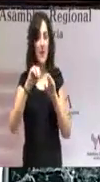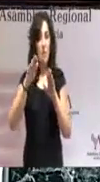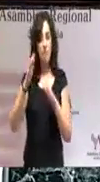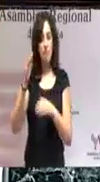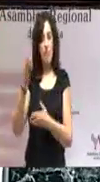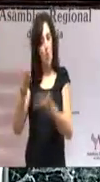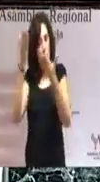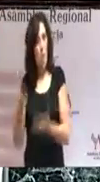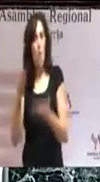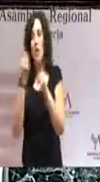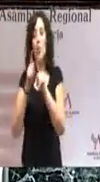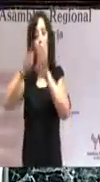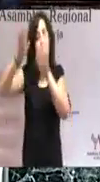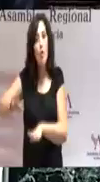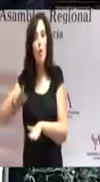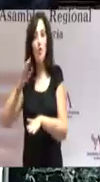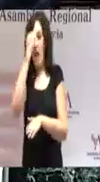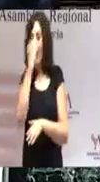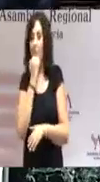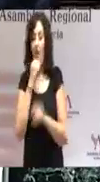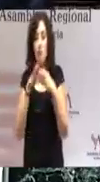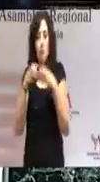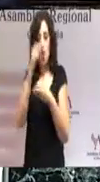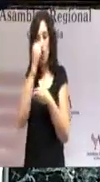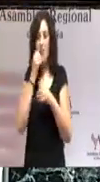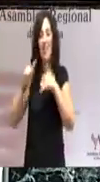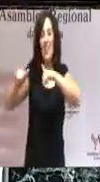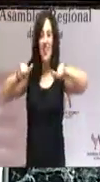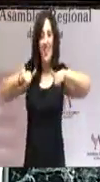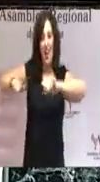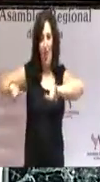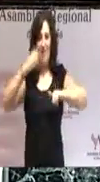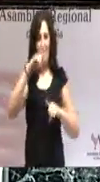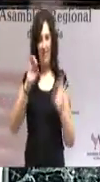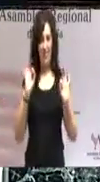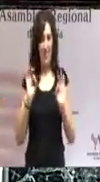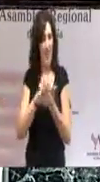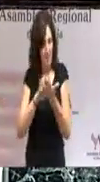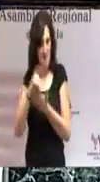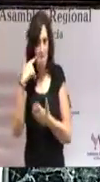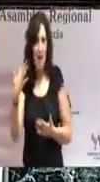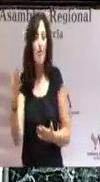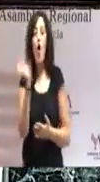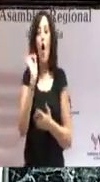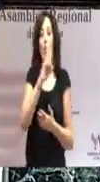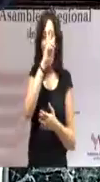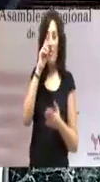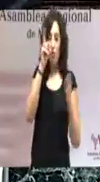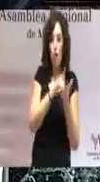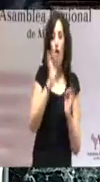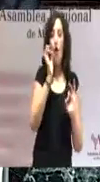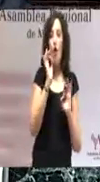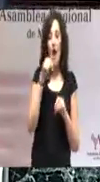de los titiriteros a la banda terrorista. Todos han oído hablar, como también hemos oído aquí,